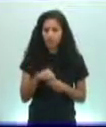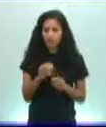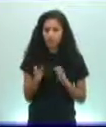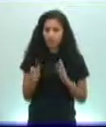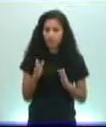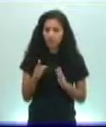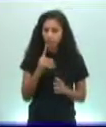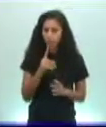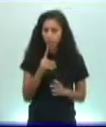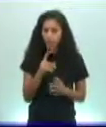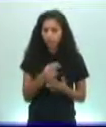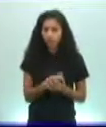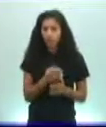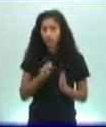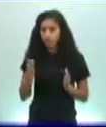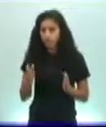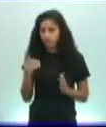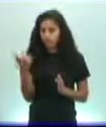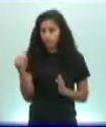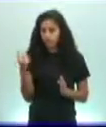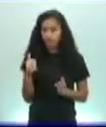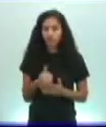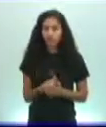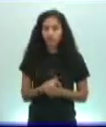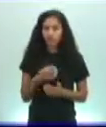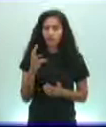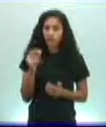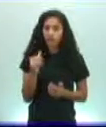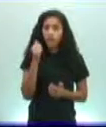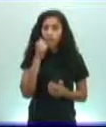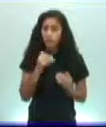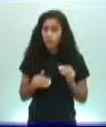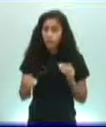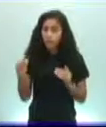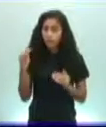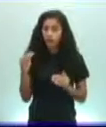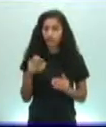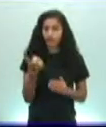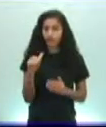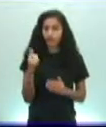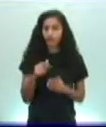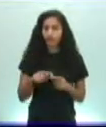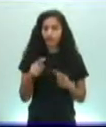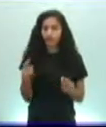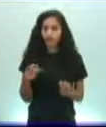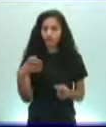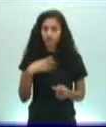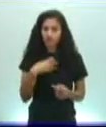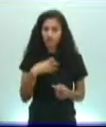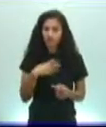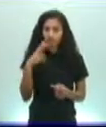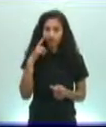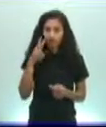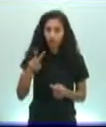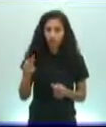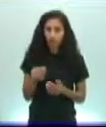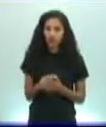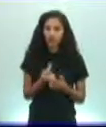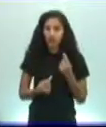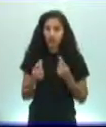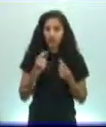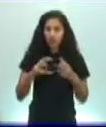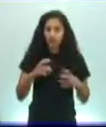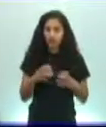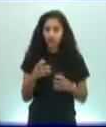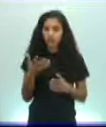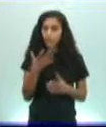1 y 10. Es un número mayor que 10. Por esa razón tendremos que buscar alguna forma